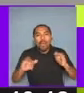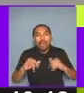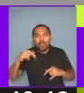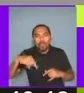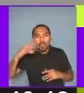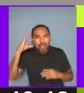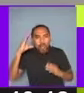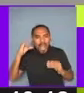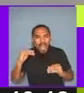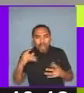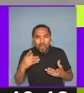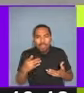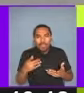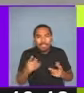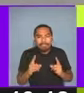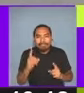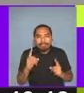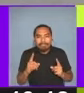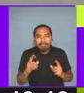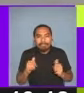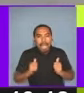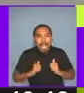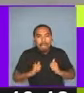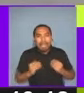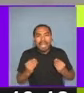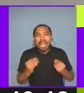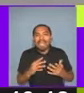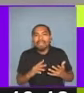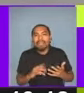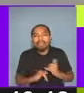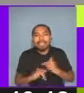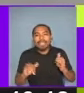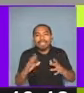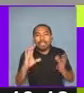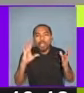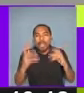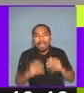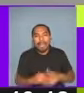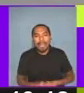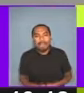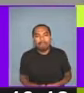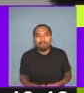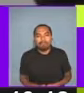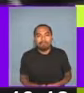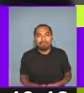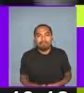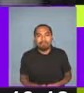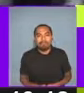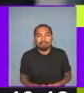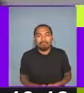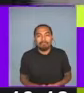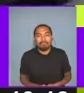alguna de estos artículos del paquete que estén justamente relacionados con el dólar, con la moneda